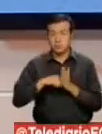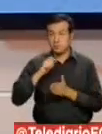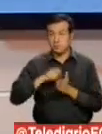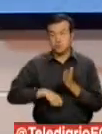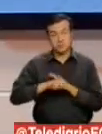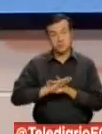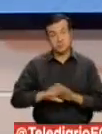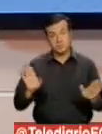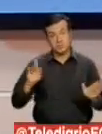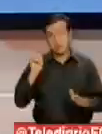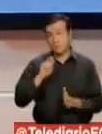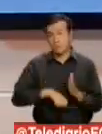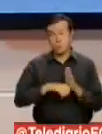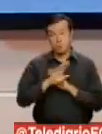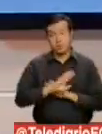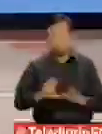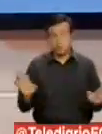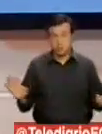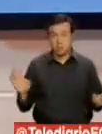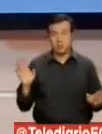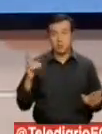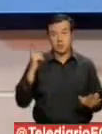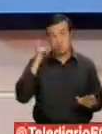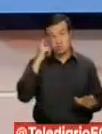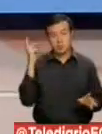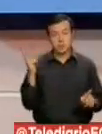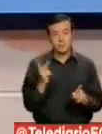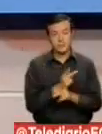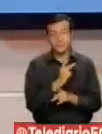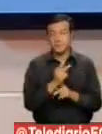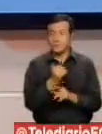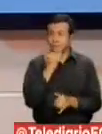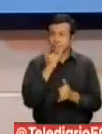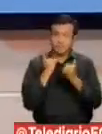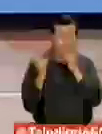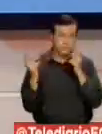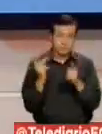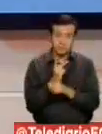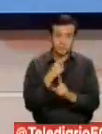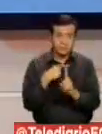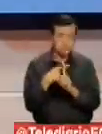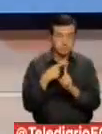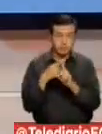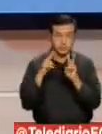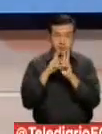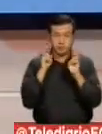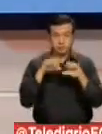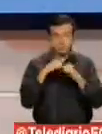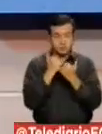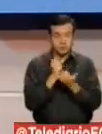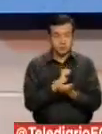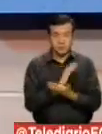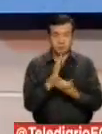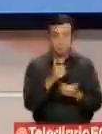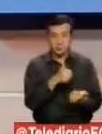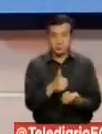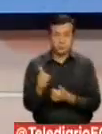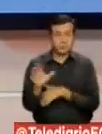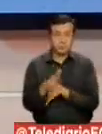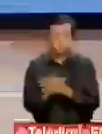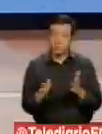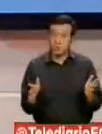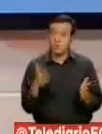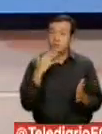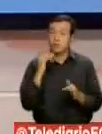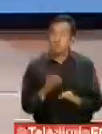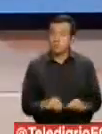Ley, lo cual deja precedentes que no son buenos en el tema de legislación. Lo